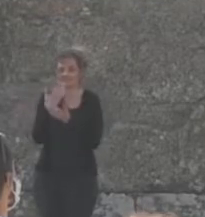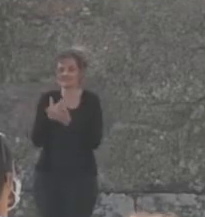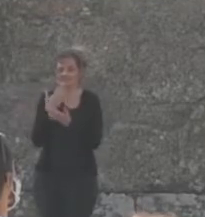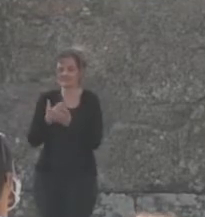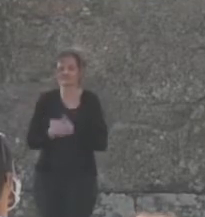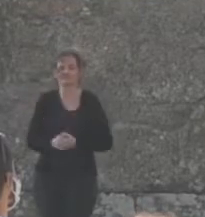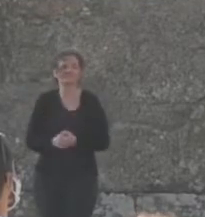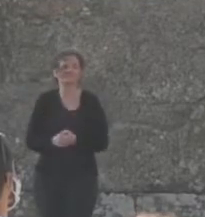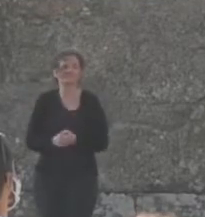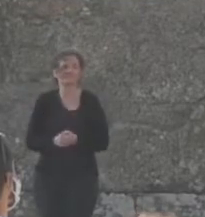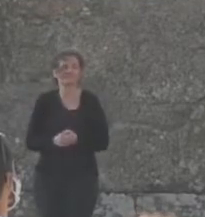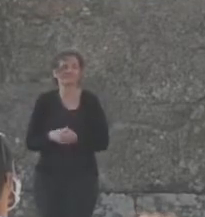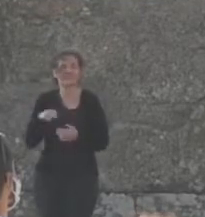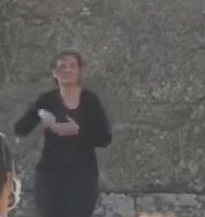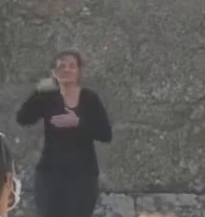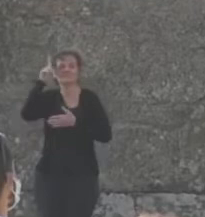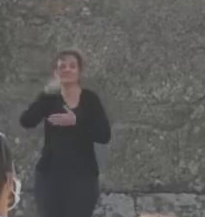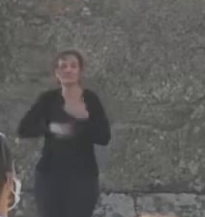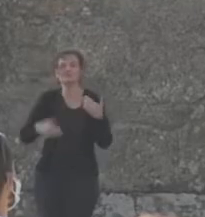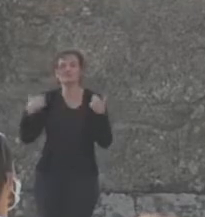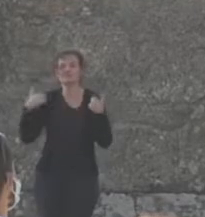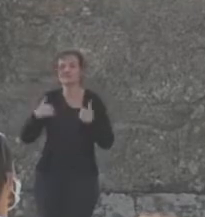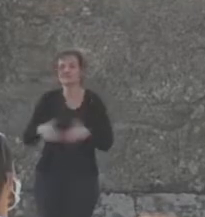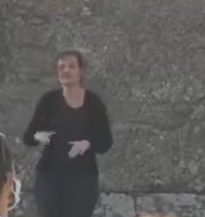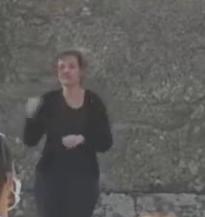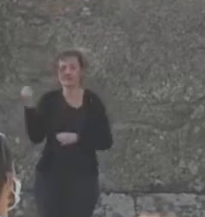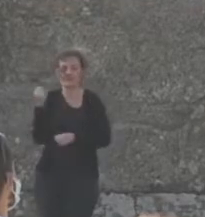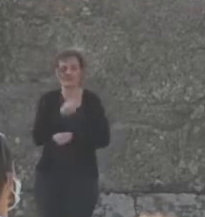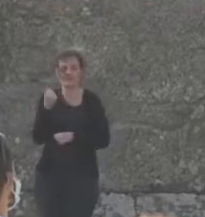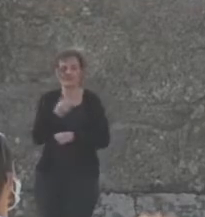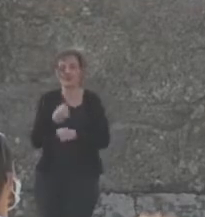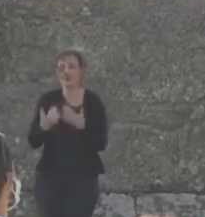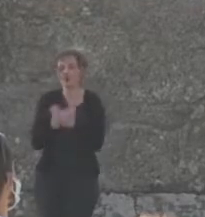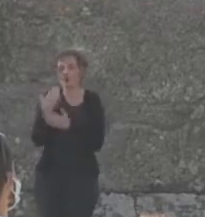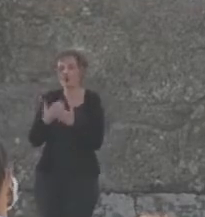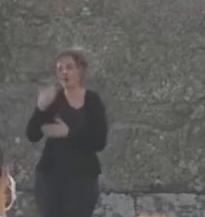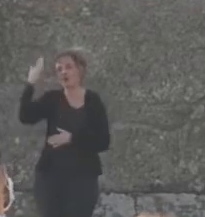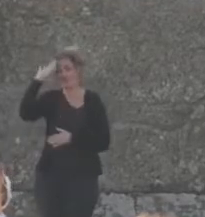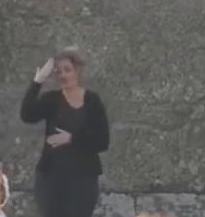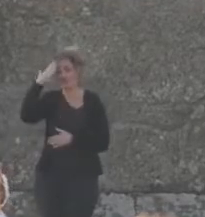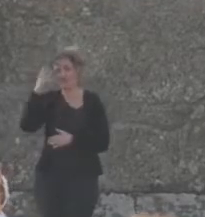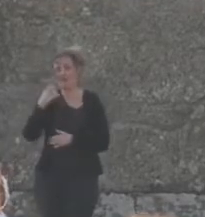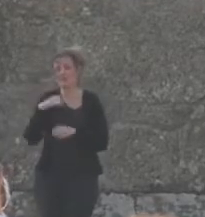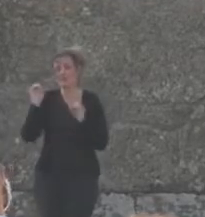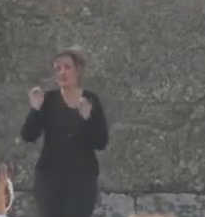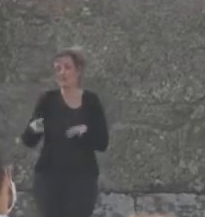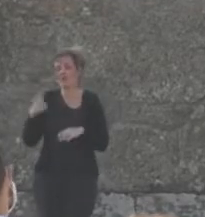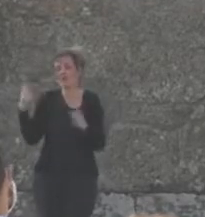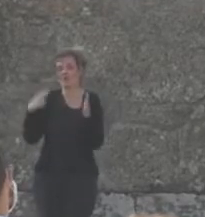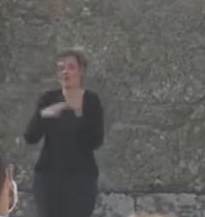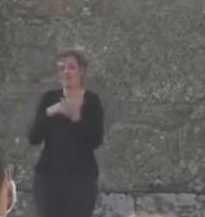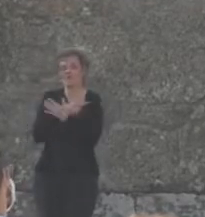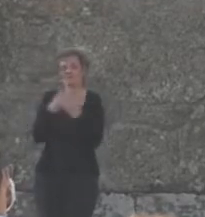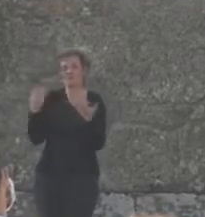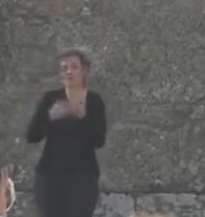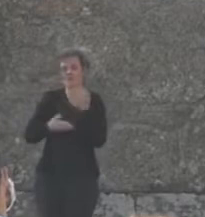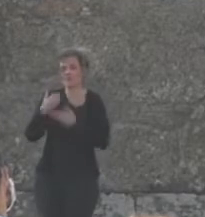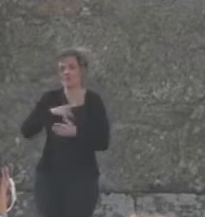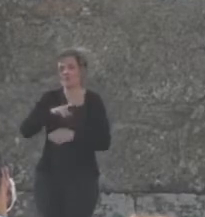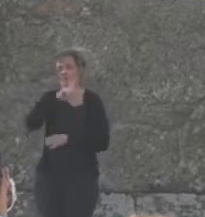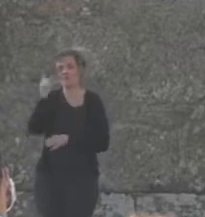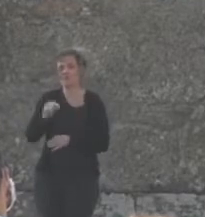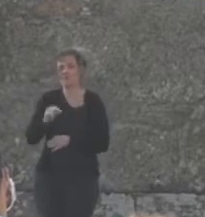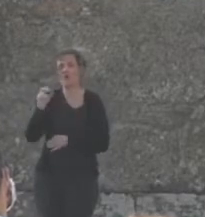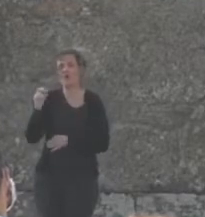solicitamos. Neste mes levamos a cabo, xa no mes de decembro, xornadas sobre memoria, como as de 2017, en colaboración coa Fundación